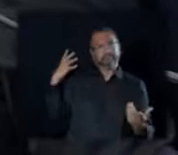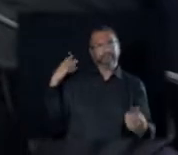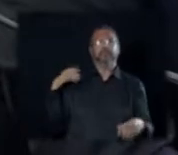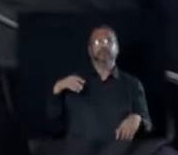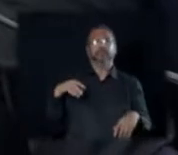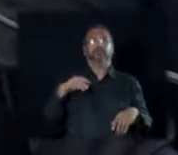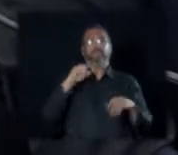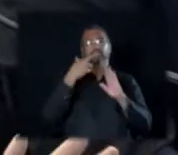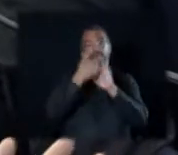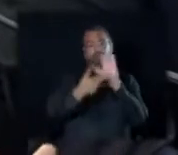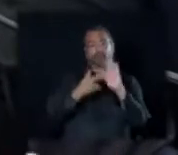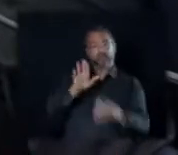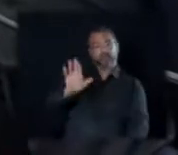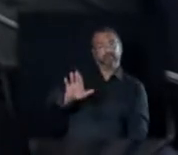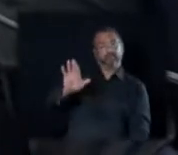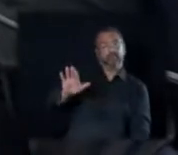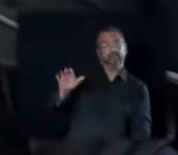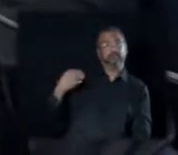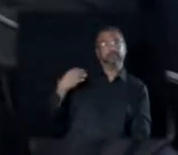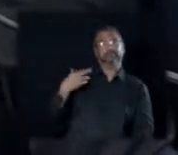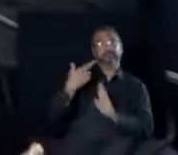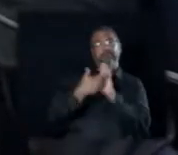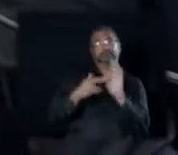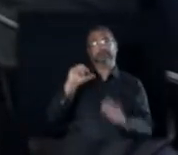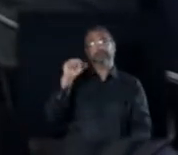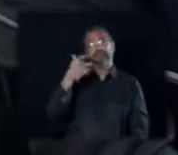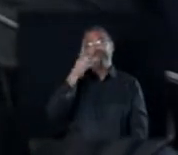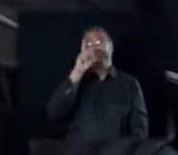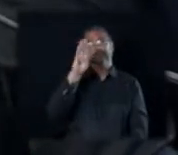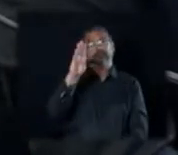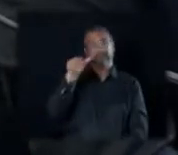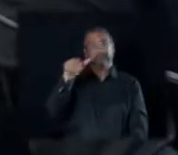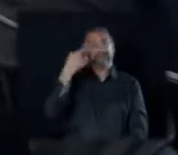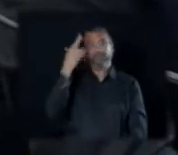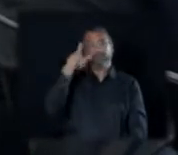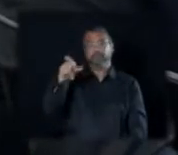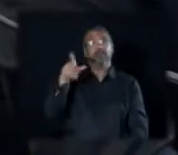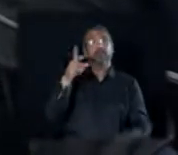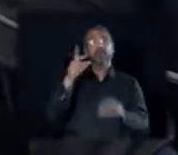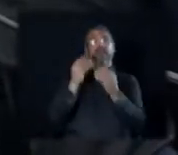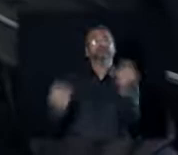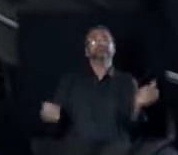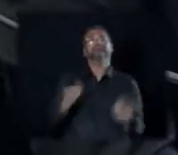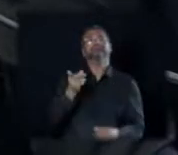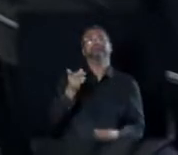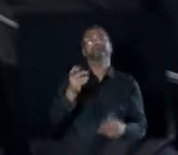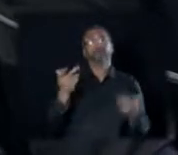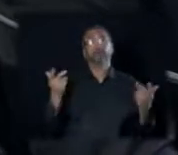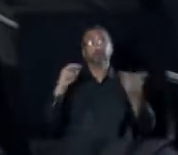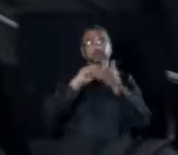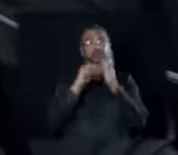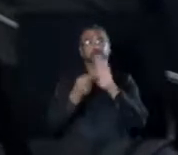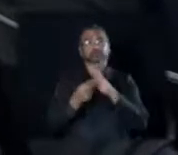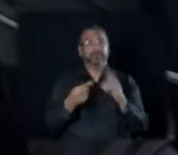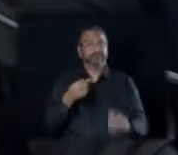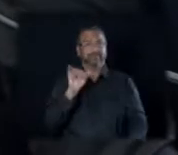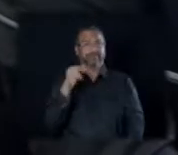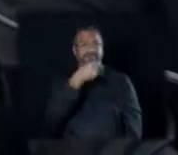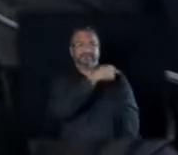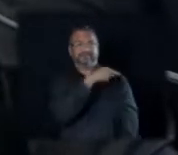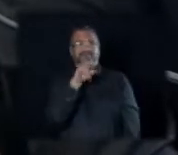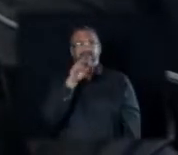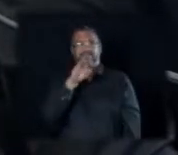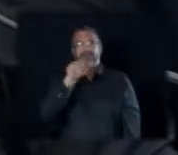Esos dineros o esos recursos se estaban enviando de vuelta al gobierno central para financiar al gobierno central. Así que estos son asuntos que hay